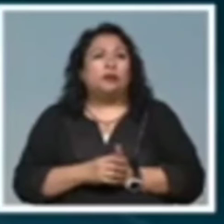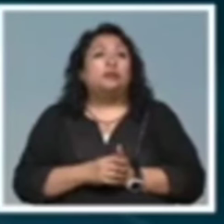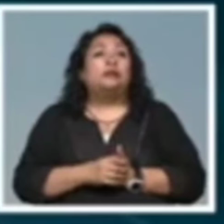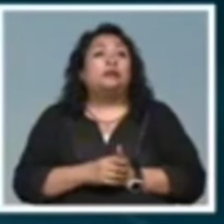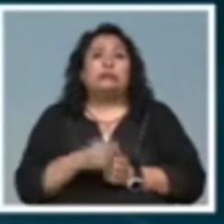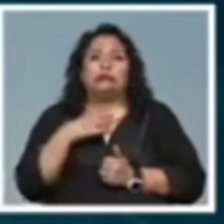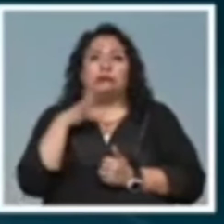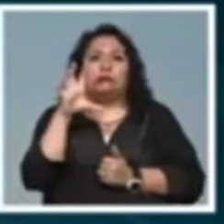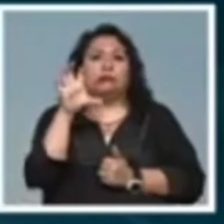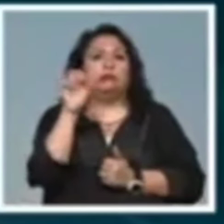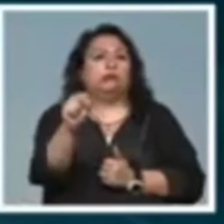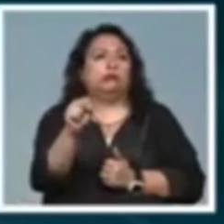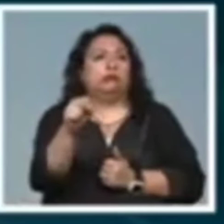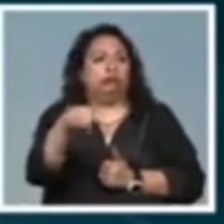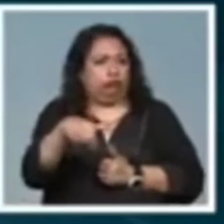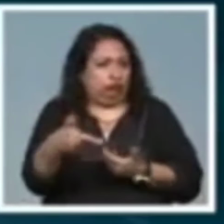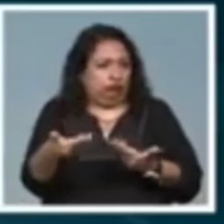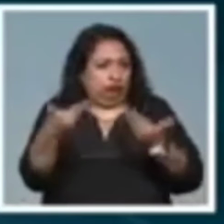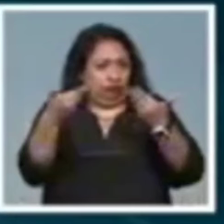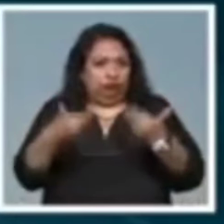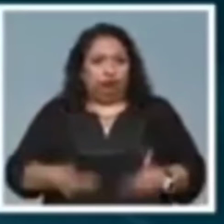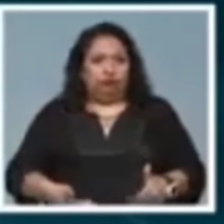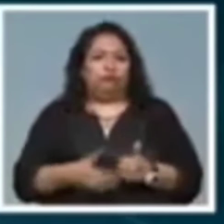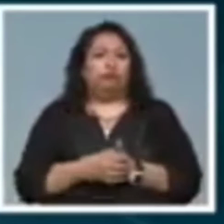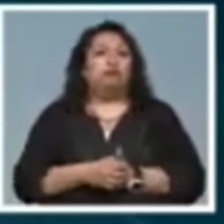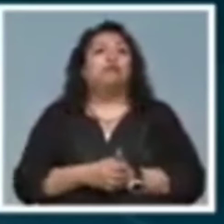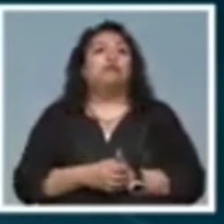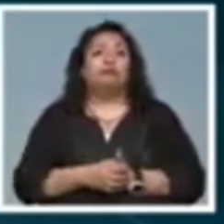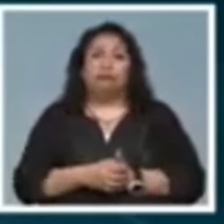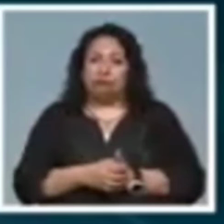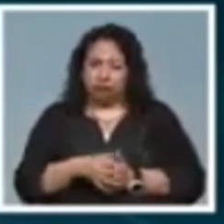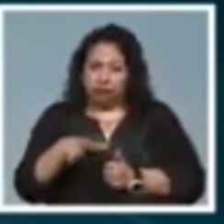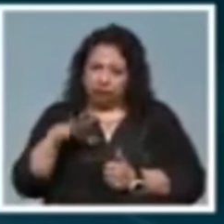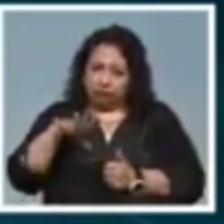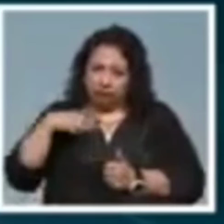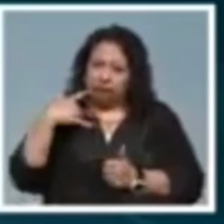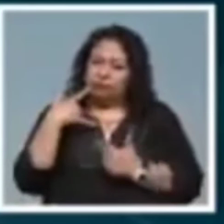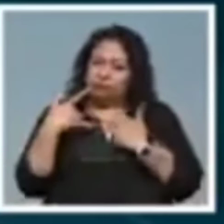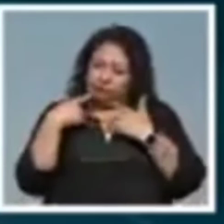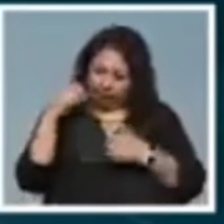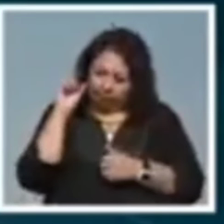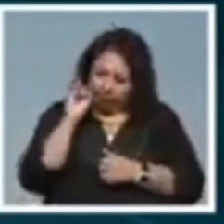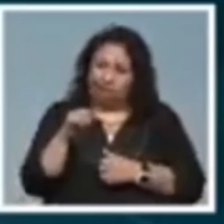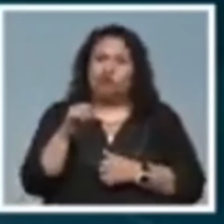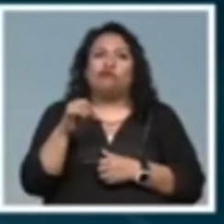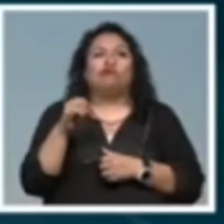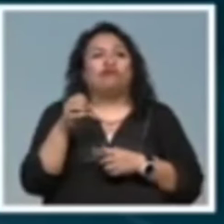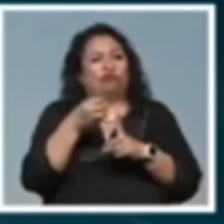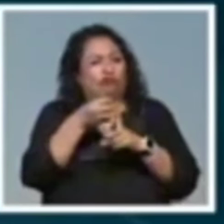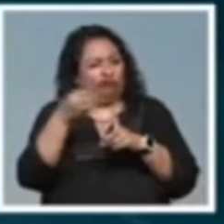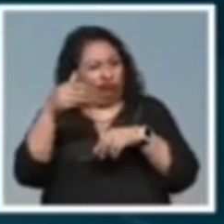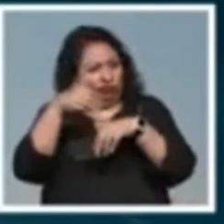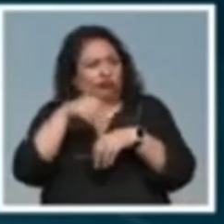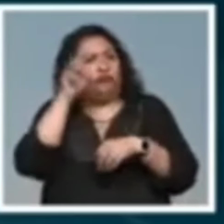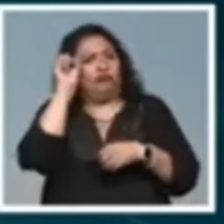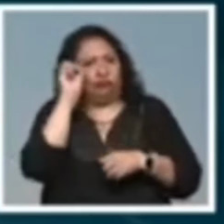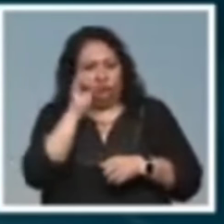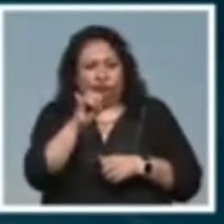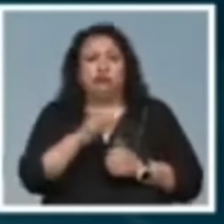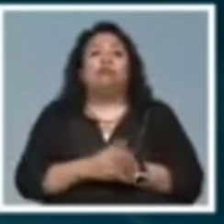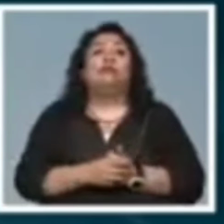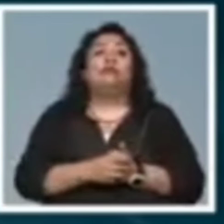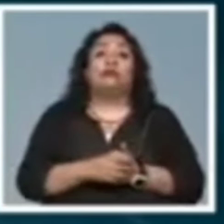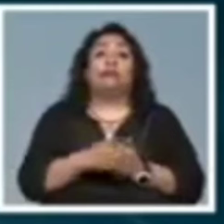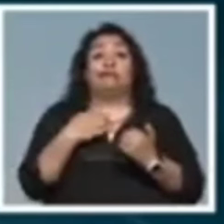Me agarré de ahí y aquí estoy. Y es persistencia, sí. Y es disciplina también.